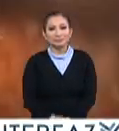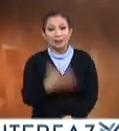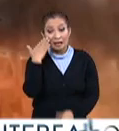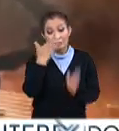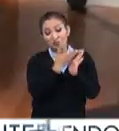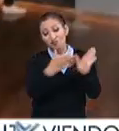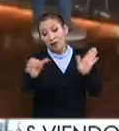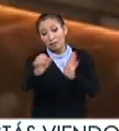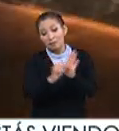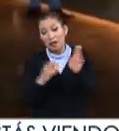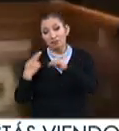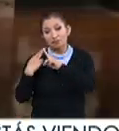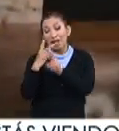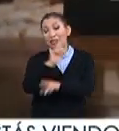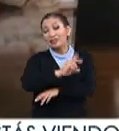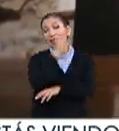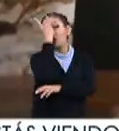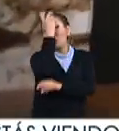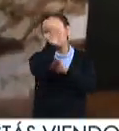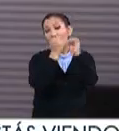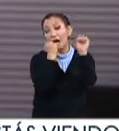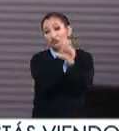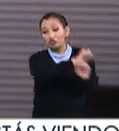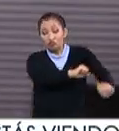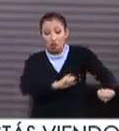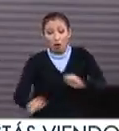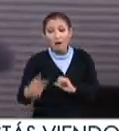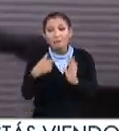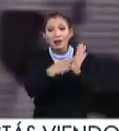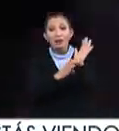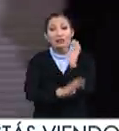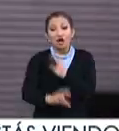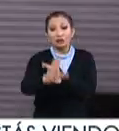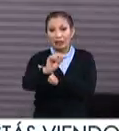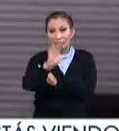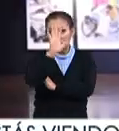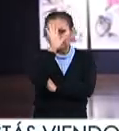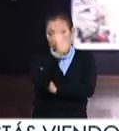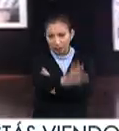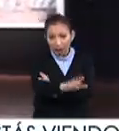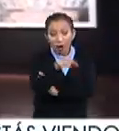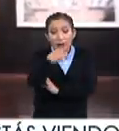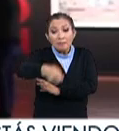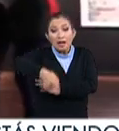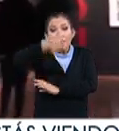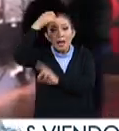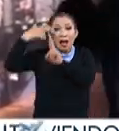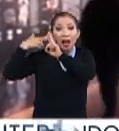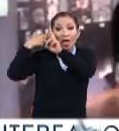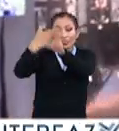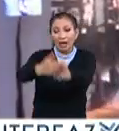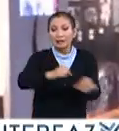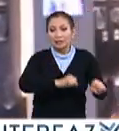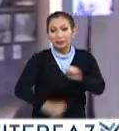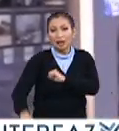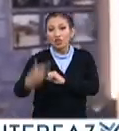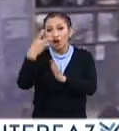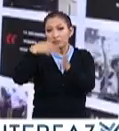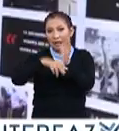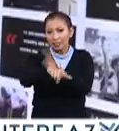Durante este mes se conmemoraron 32 años del terremoto de 1985 y el primer aniversario del sismo